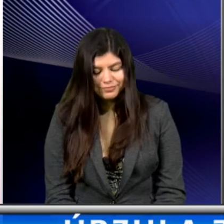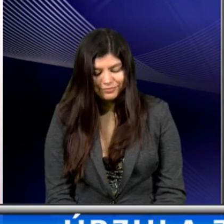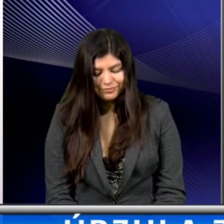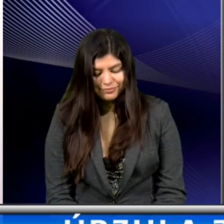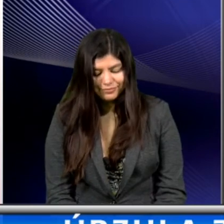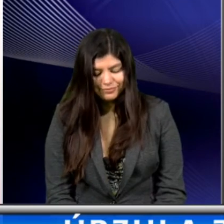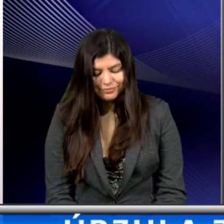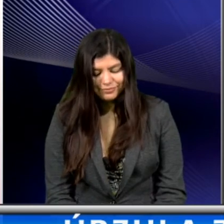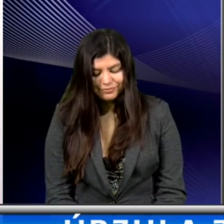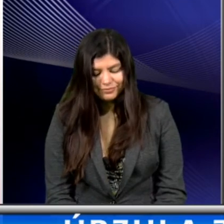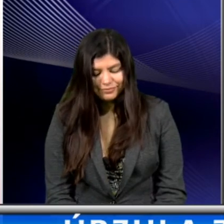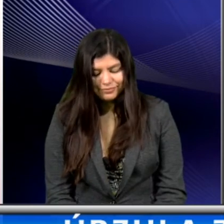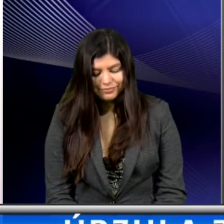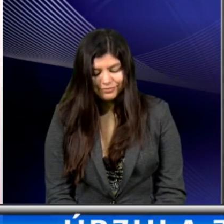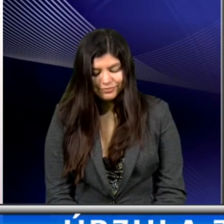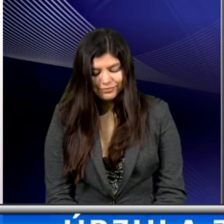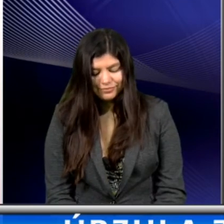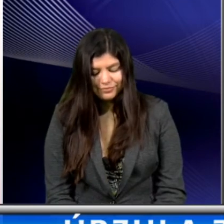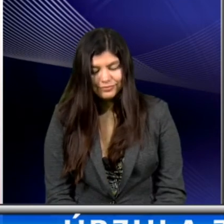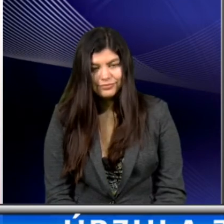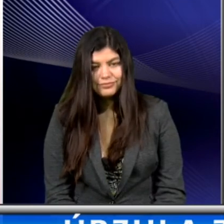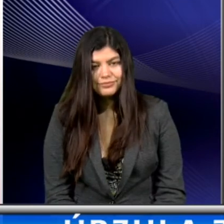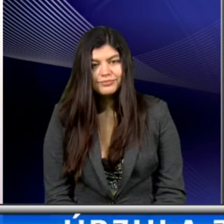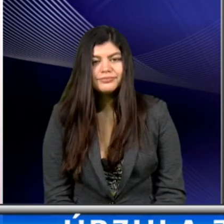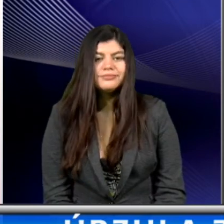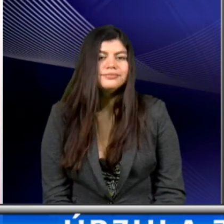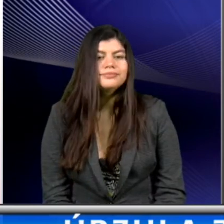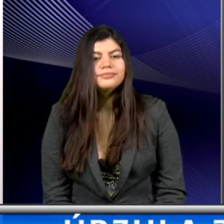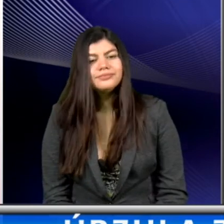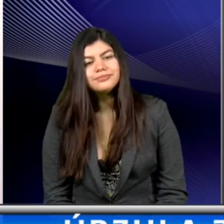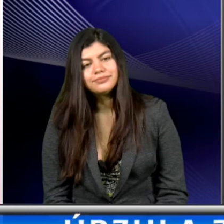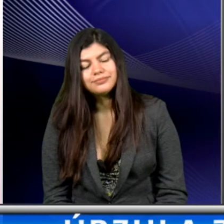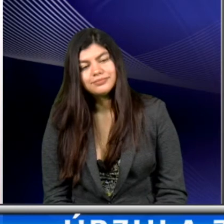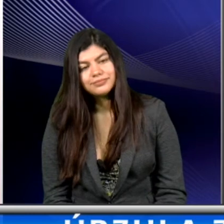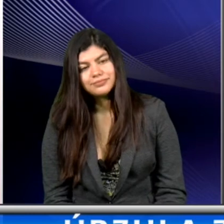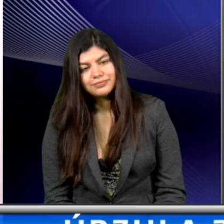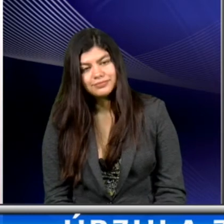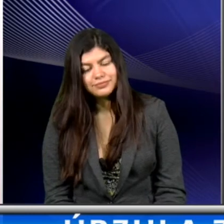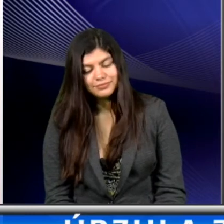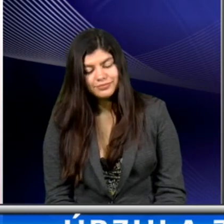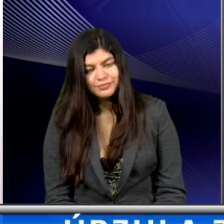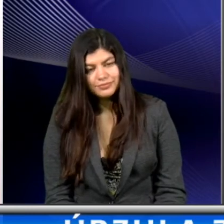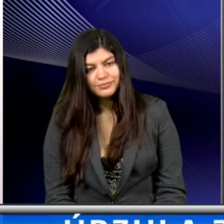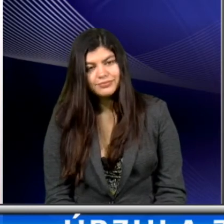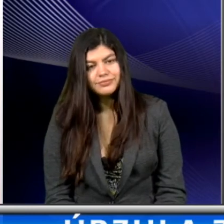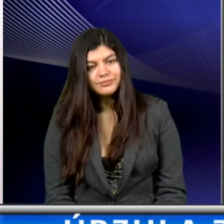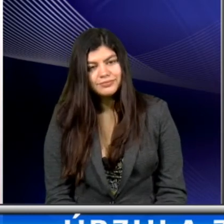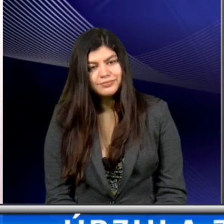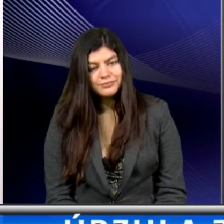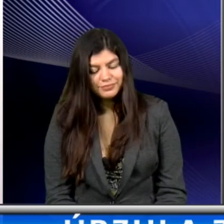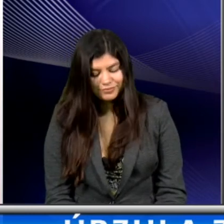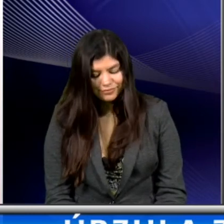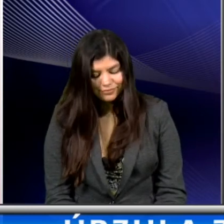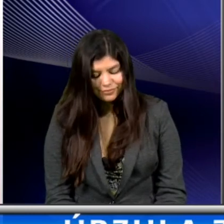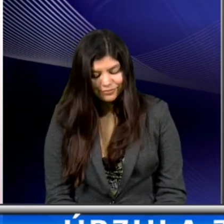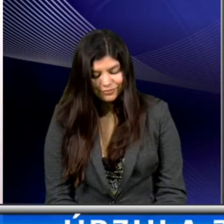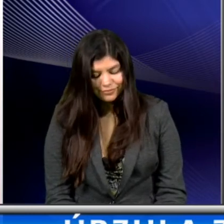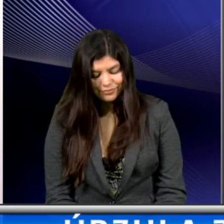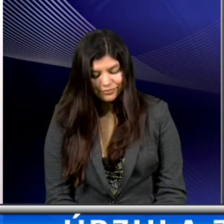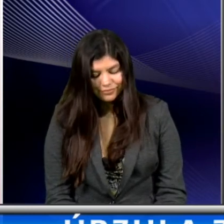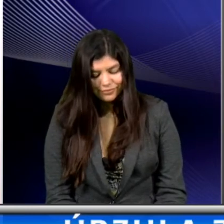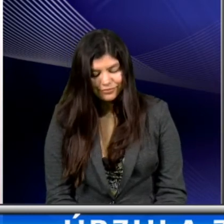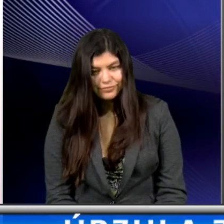Dentro de este programa se fortalece el concepto familia, por eso yo te decía que es tan importante. También